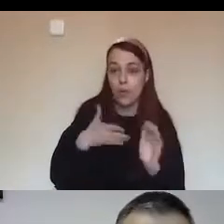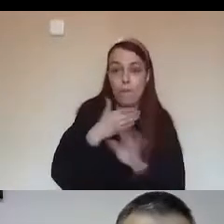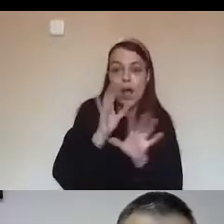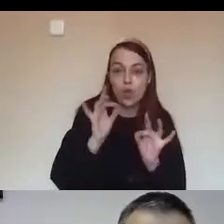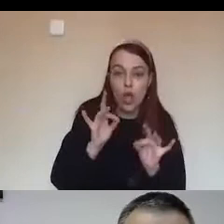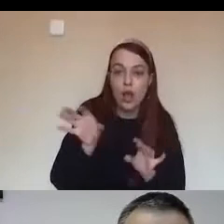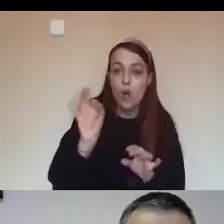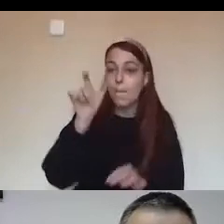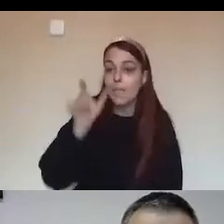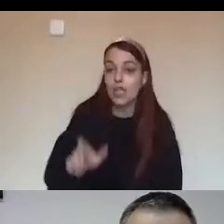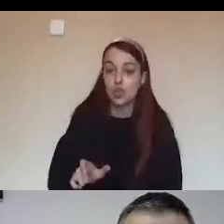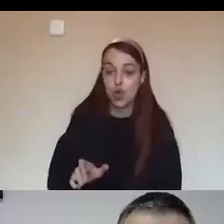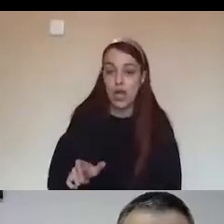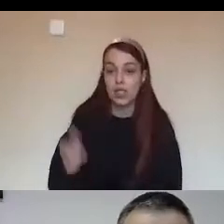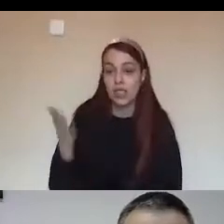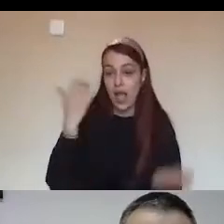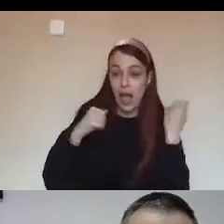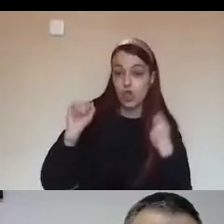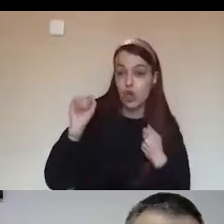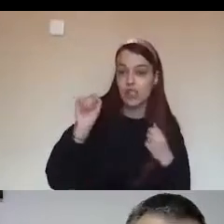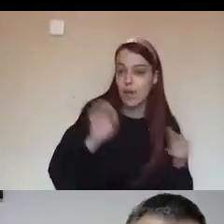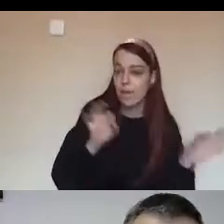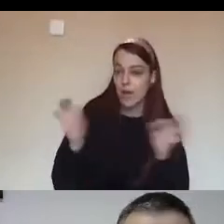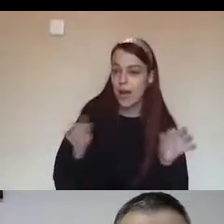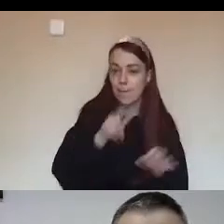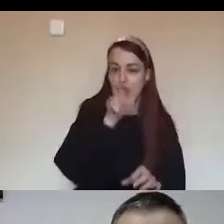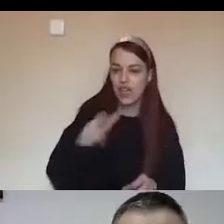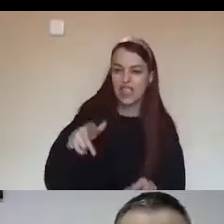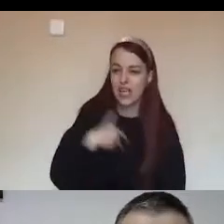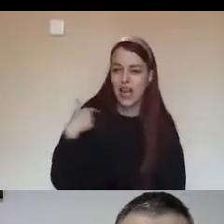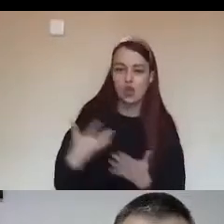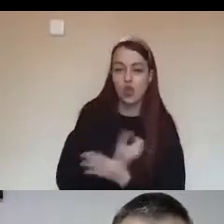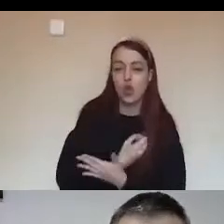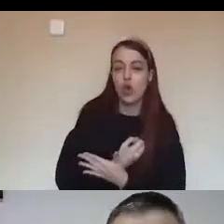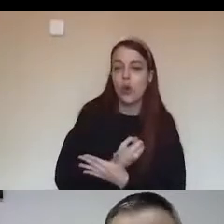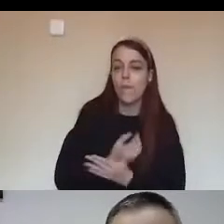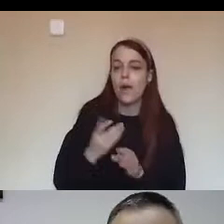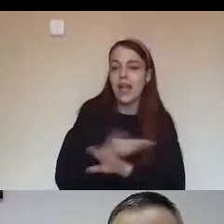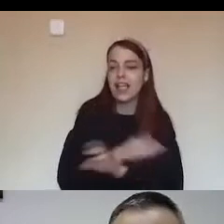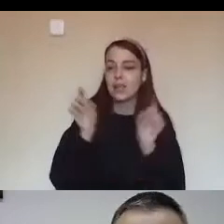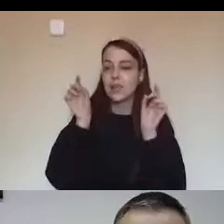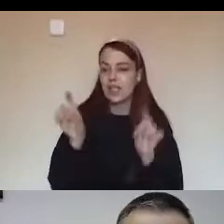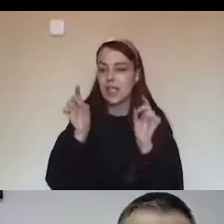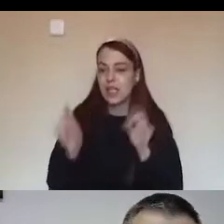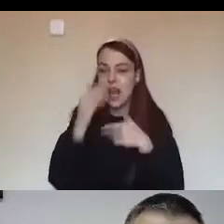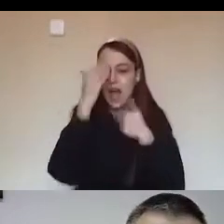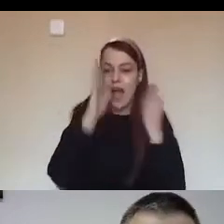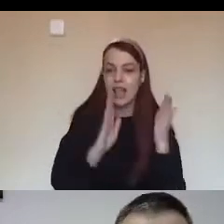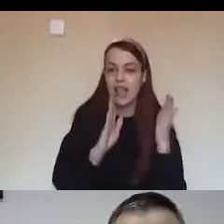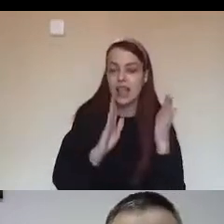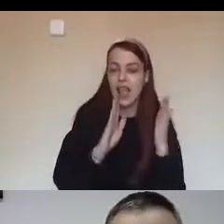preparó a los recreadores y a todo el personal en cuestiones de atención al público con